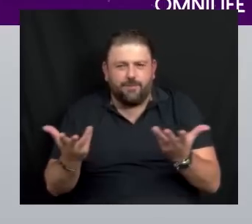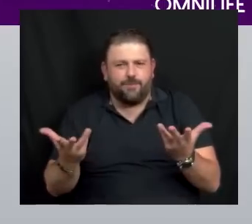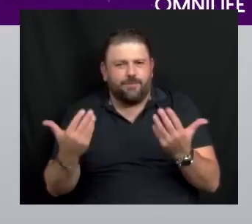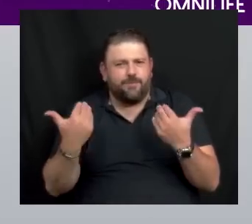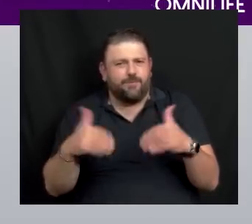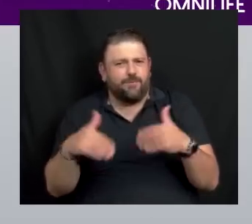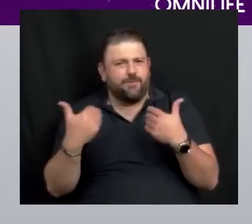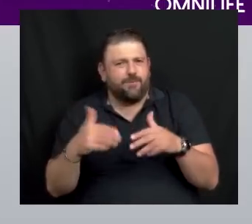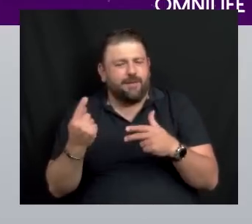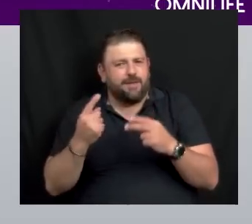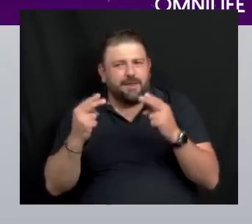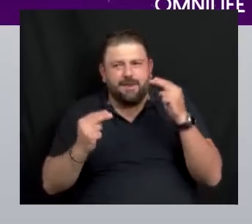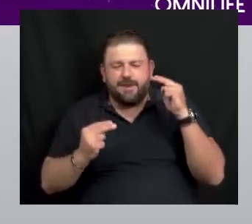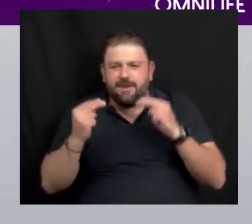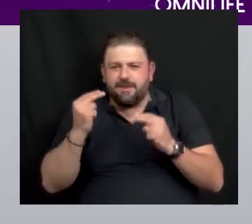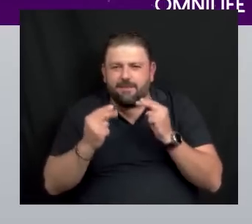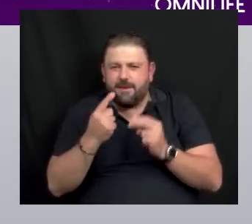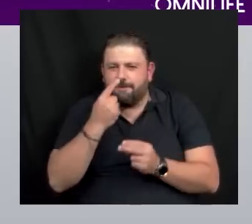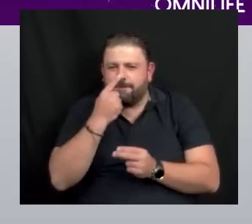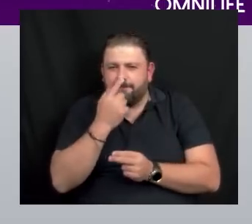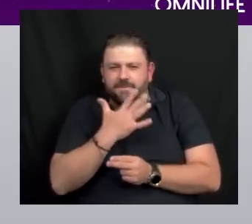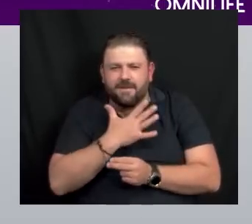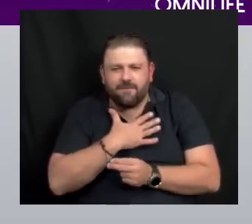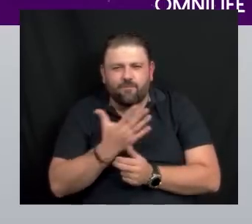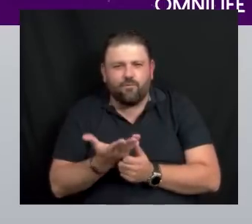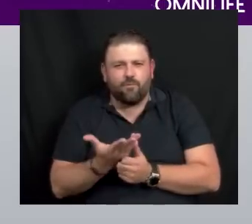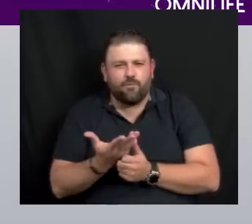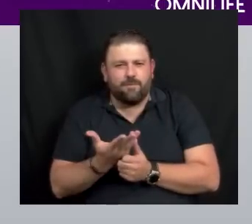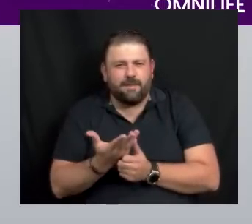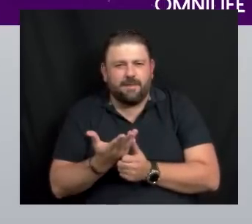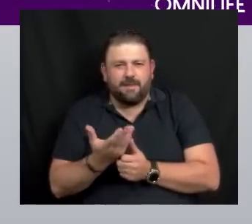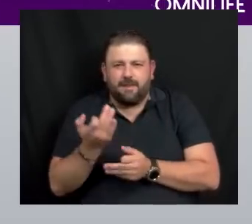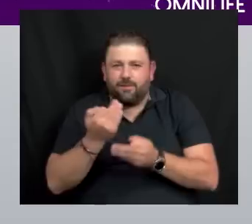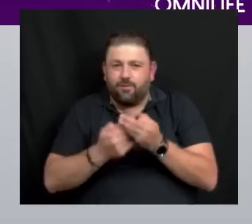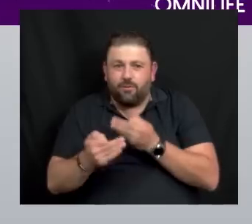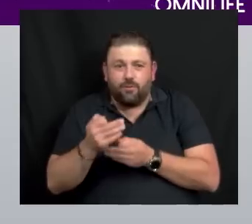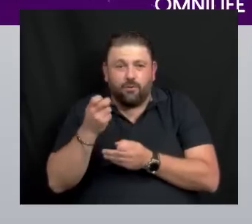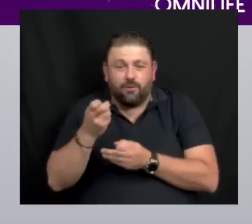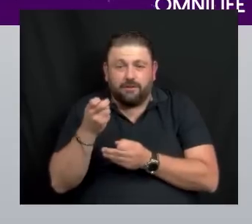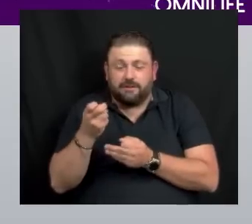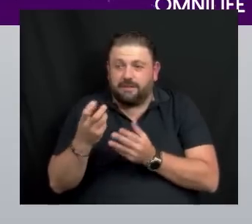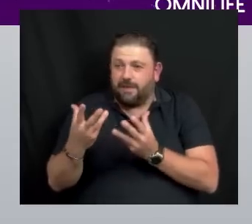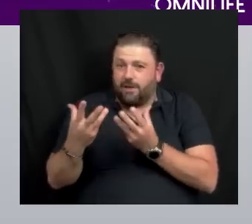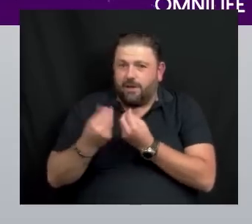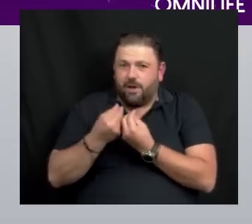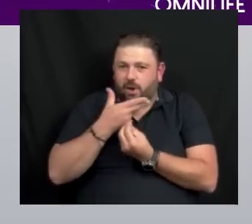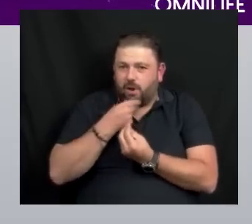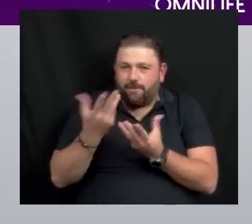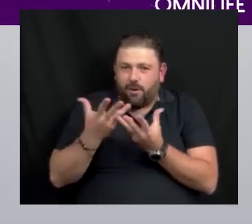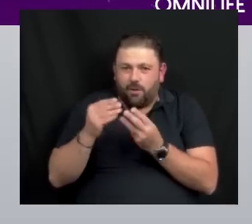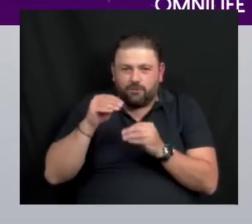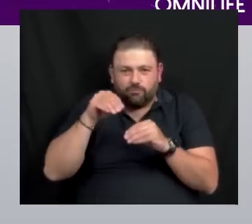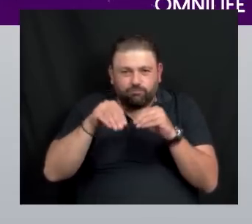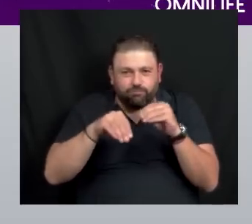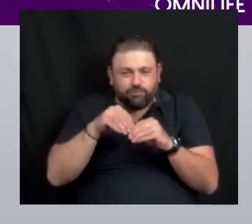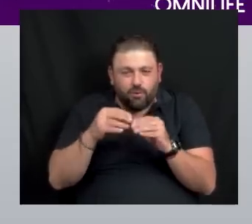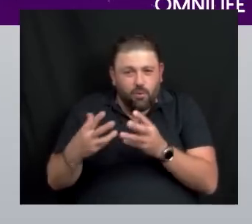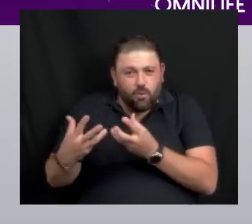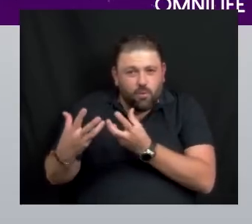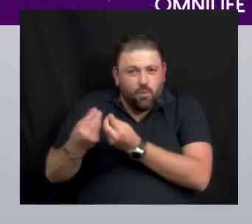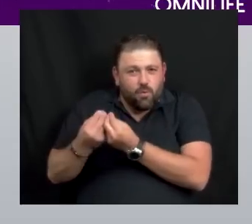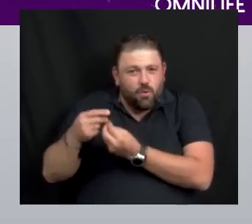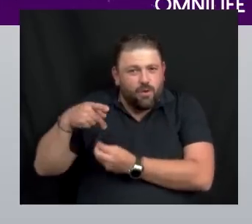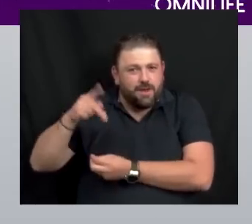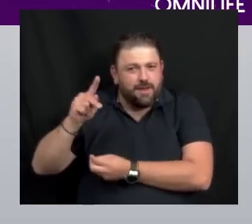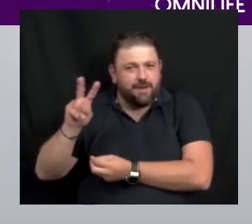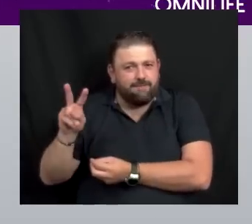esa fragancia, con la forma de hacerlo? ¿Quién lo hizo junto con Kenia? Entonces, tú te pones a